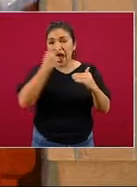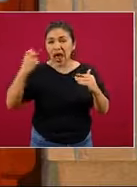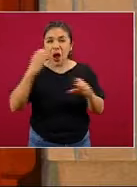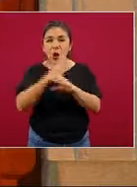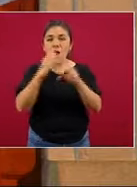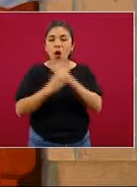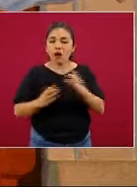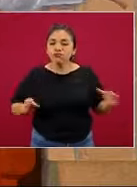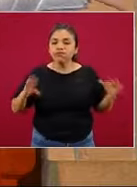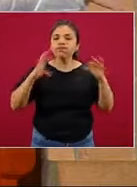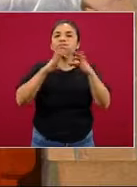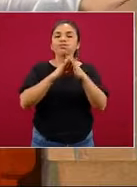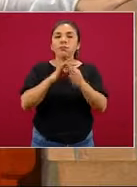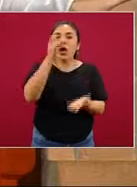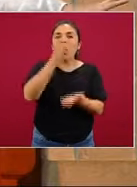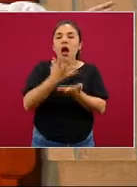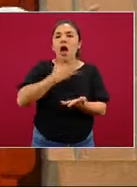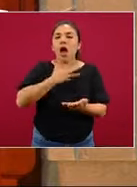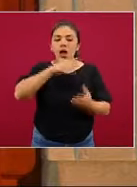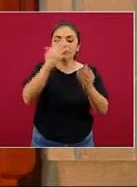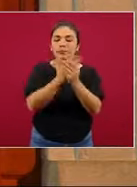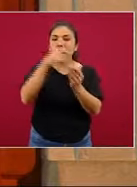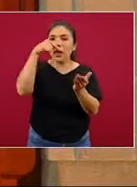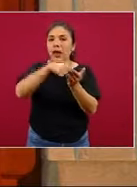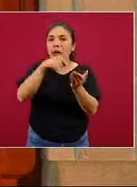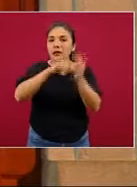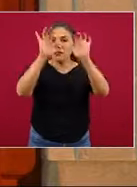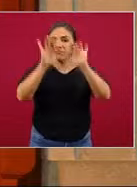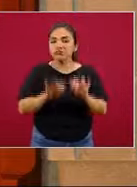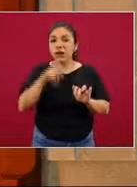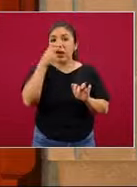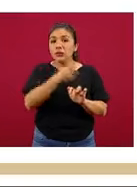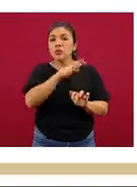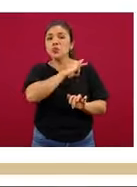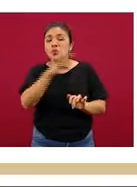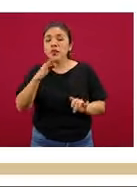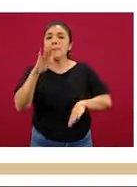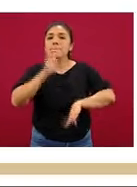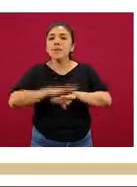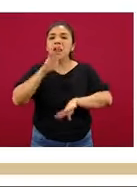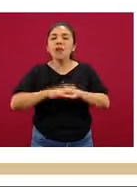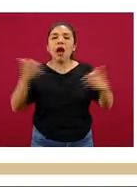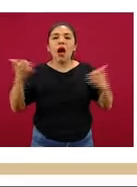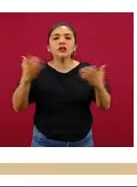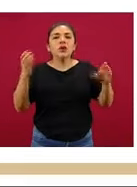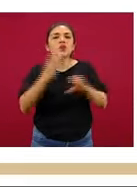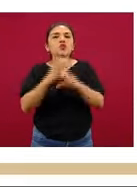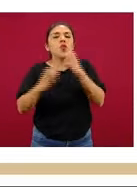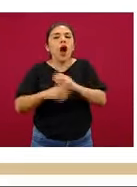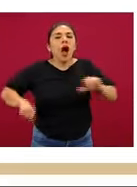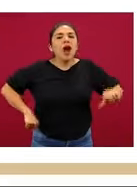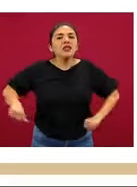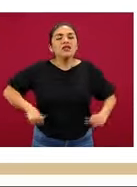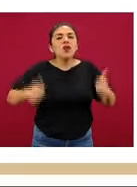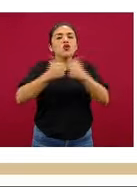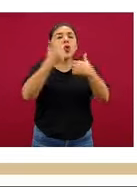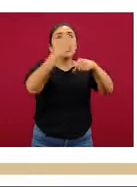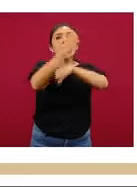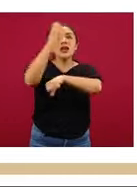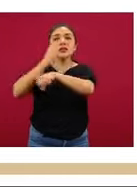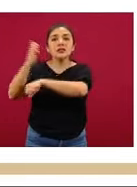articulan y se encuentran identificados en este documento y de alguna manera nos permiten articular acciones con las entidades federativas. ¿Para